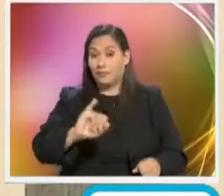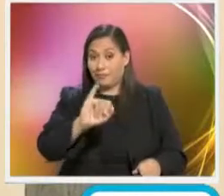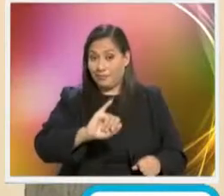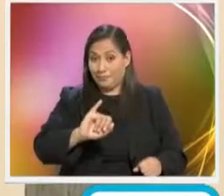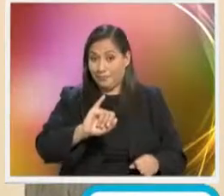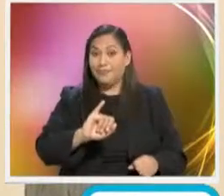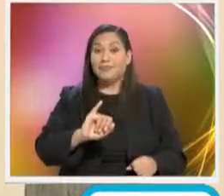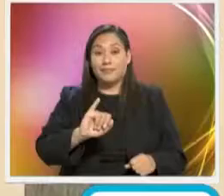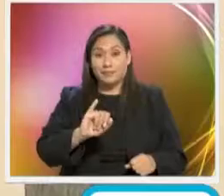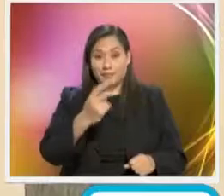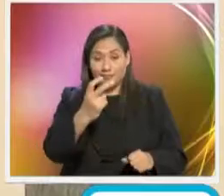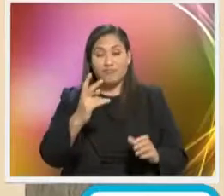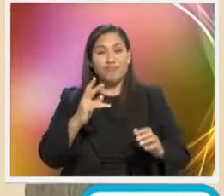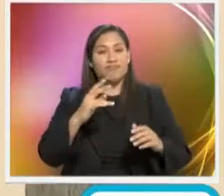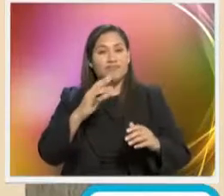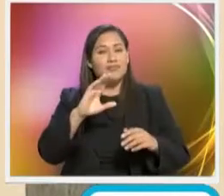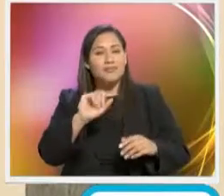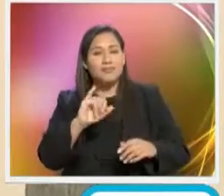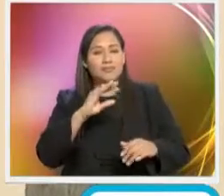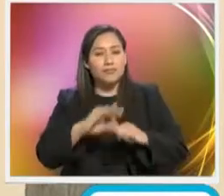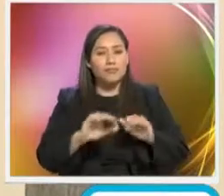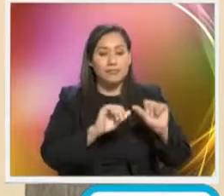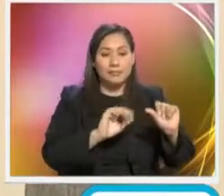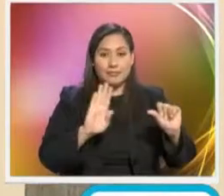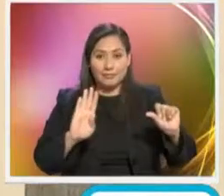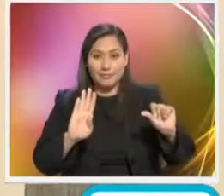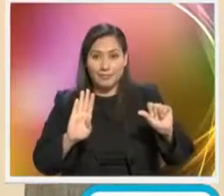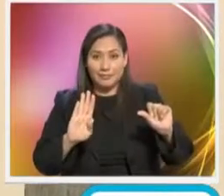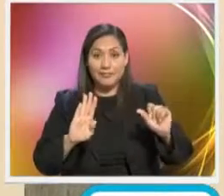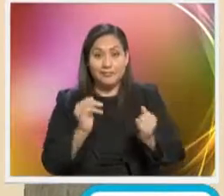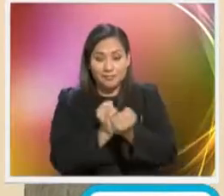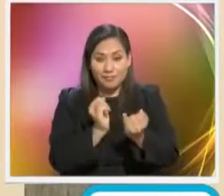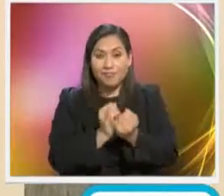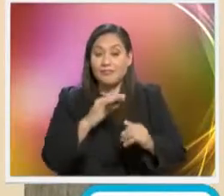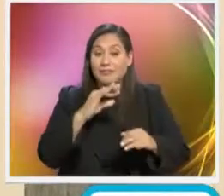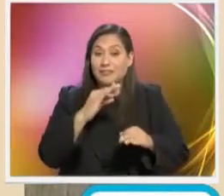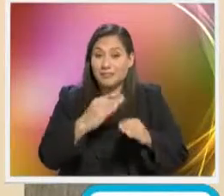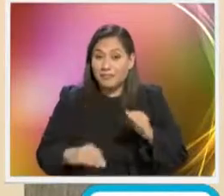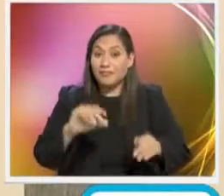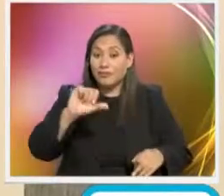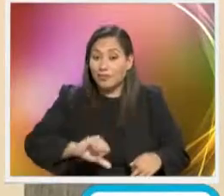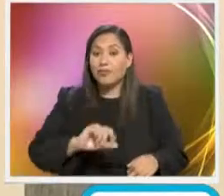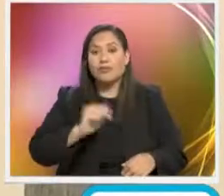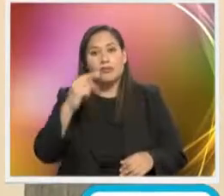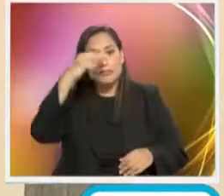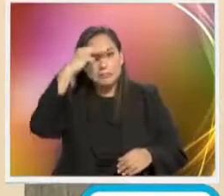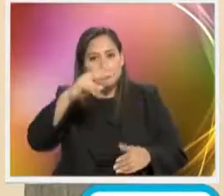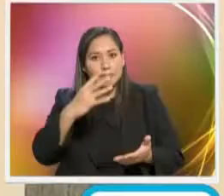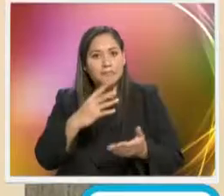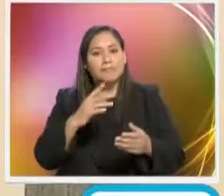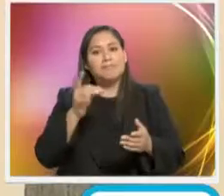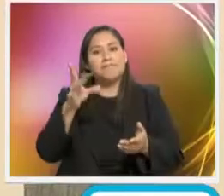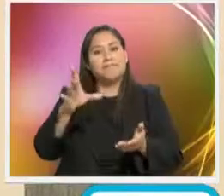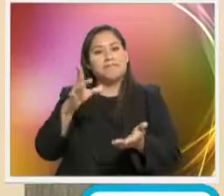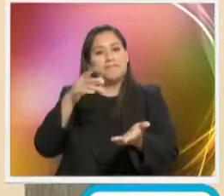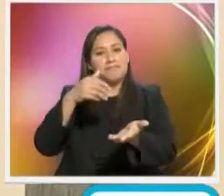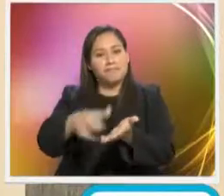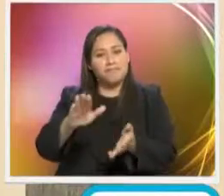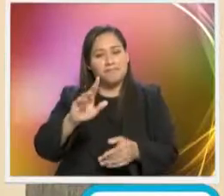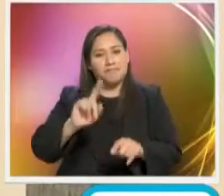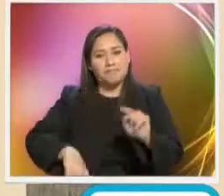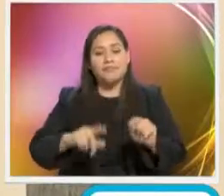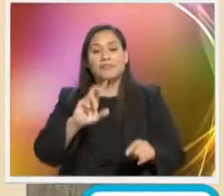se realiza esta semifinal A y B, y igualmente se realiza la final. Hoy quedó otro mexicano eliminado en la ronda